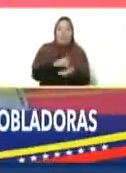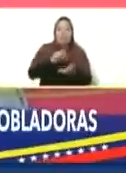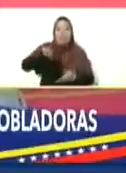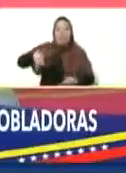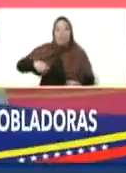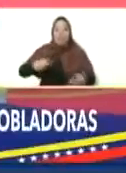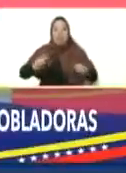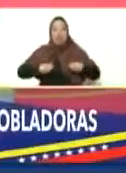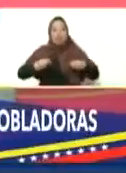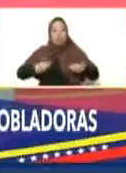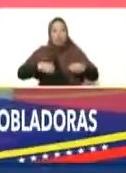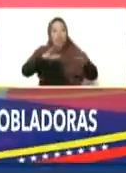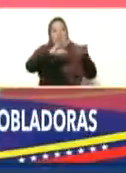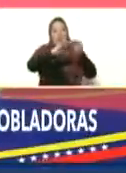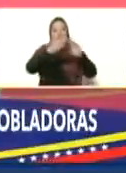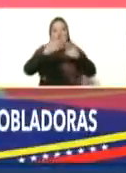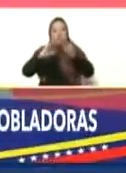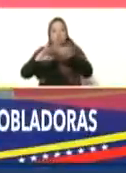vida comunitaria